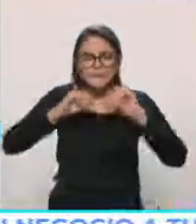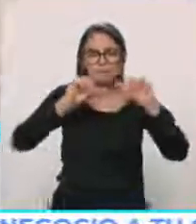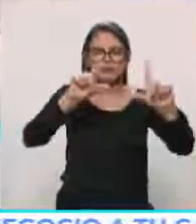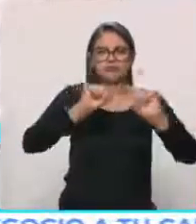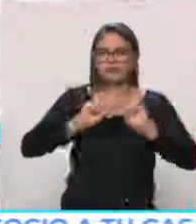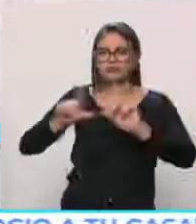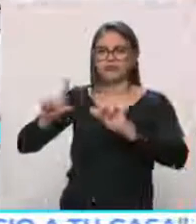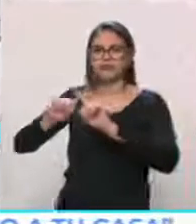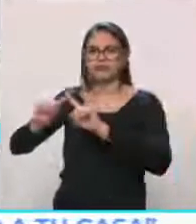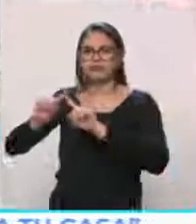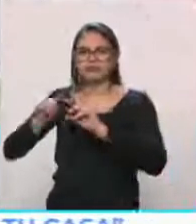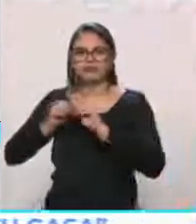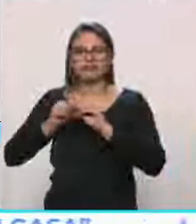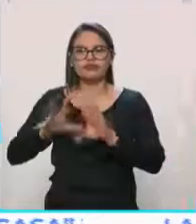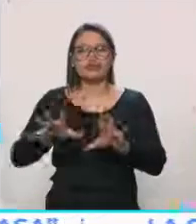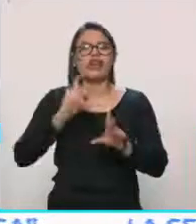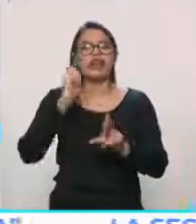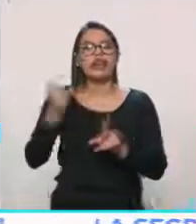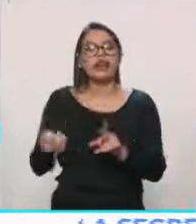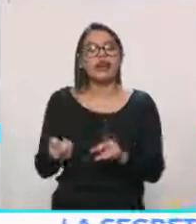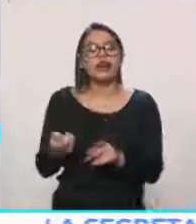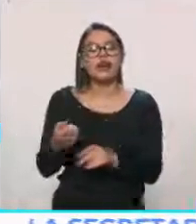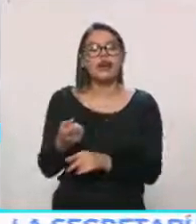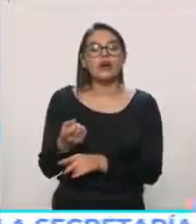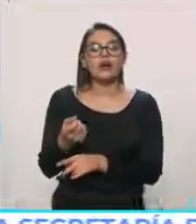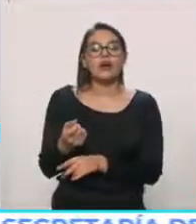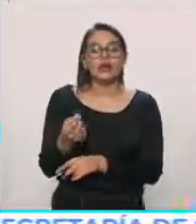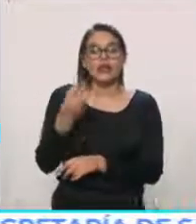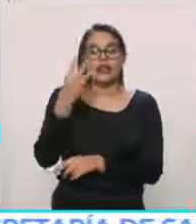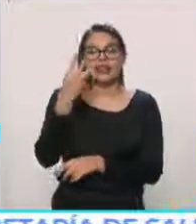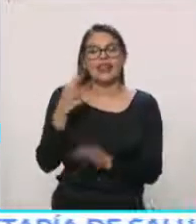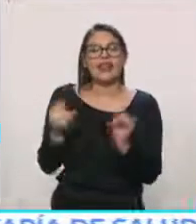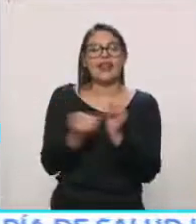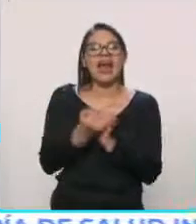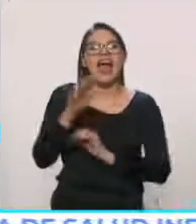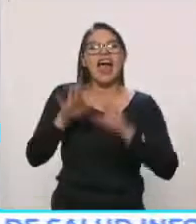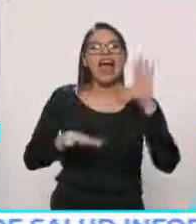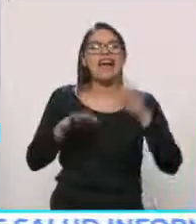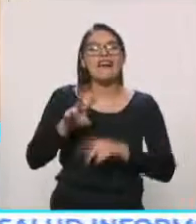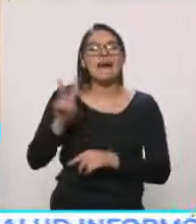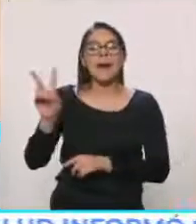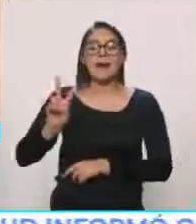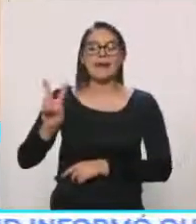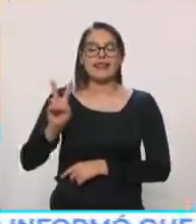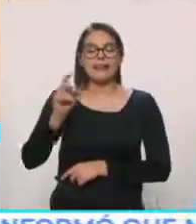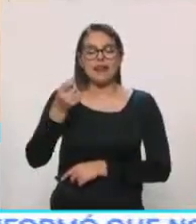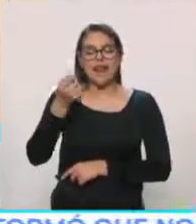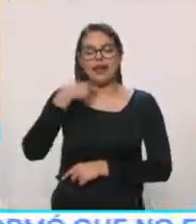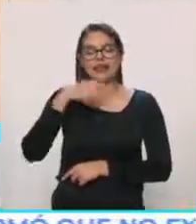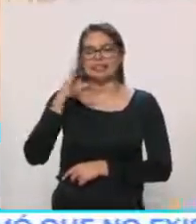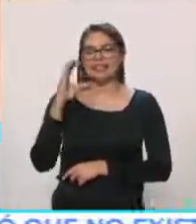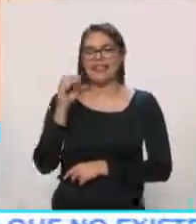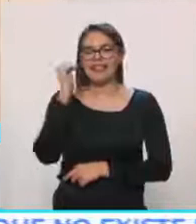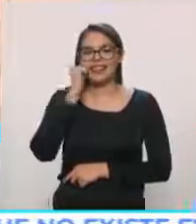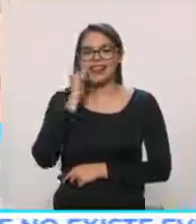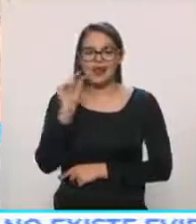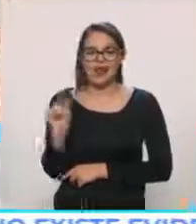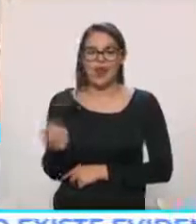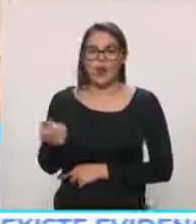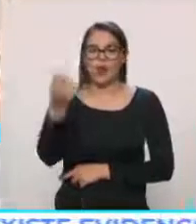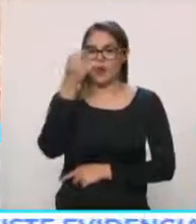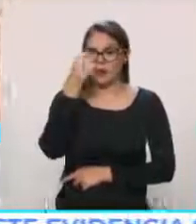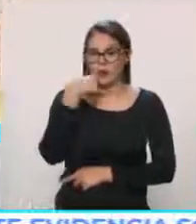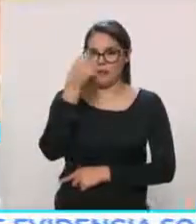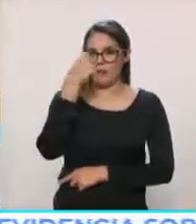se liberan a razón de 3 por día, 3 dosis diarias, como la vitamina C que se toma en tabletas,